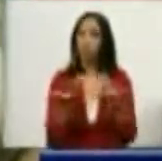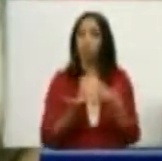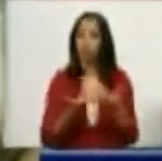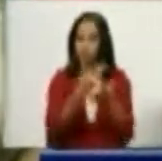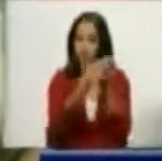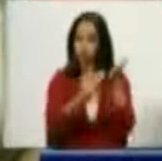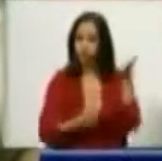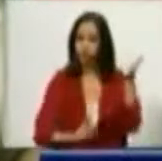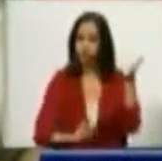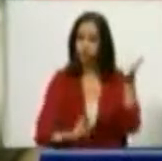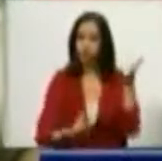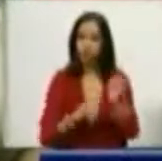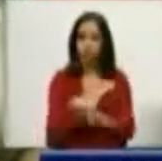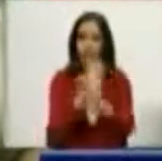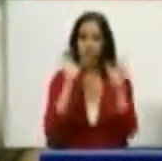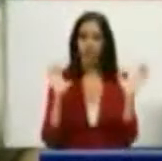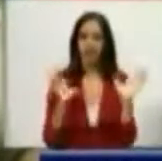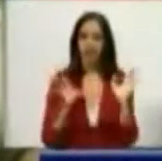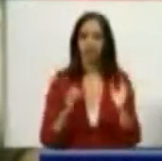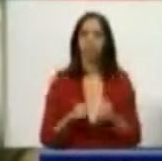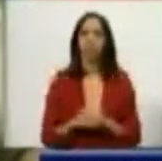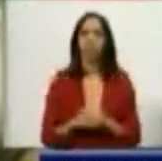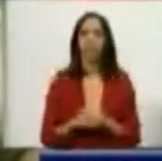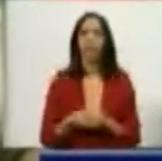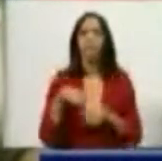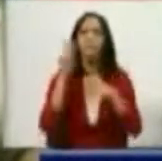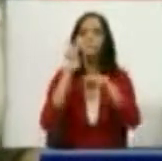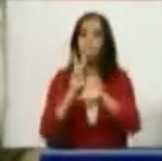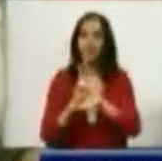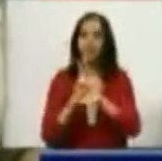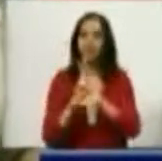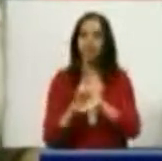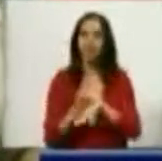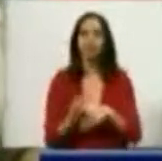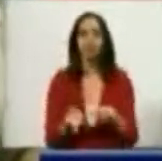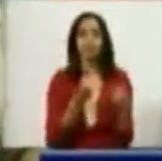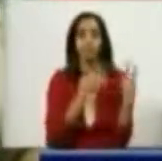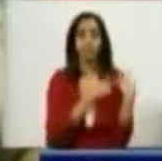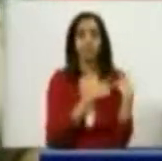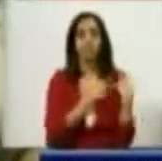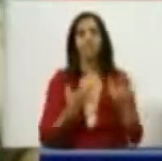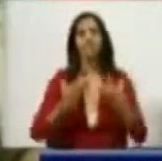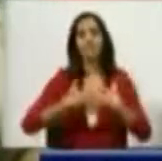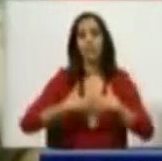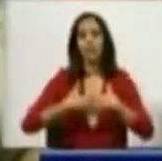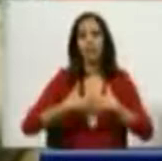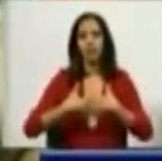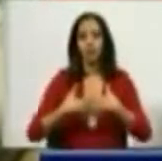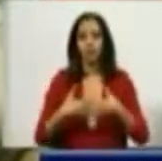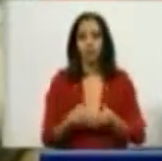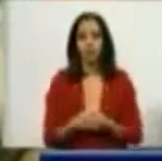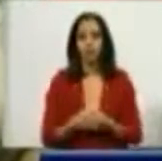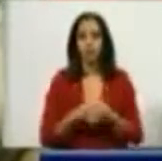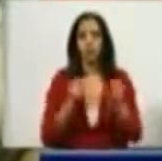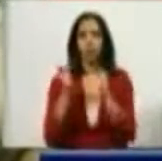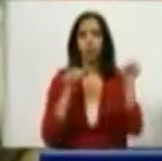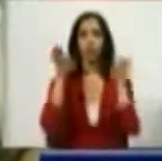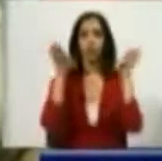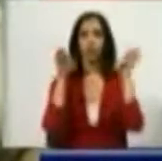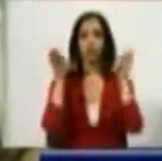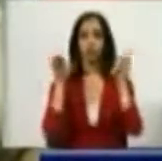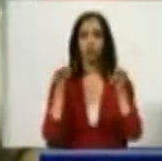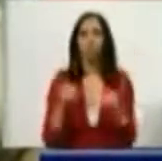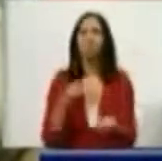en este caso a Vargas le correspondió el motor turismo y estamos haciendo